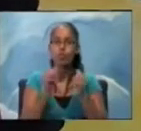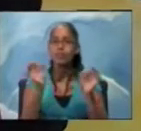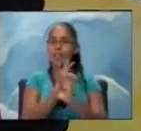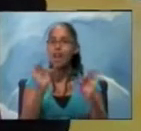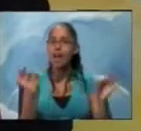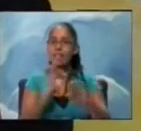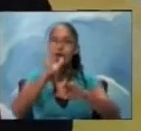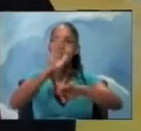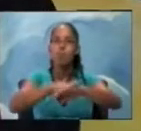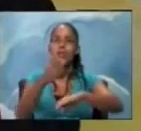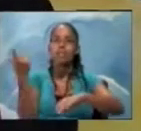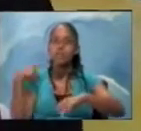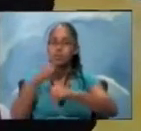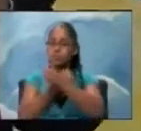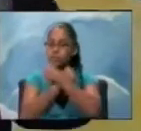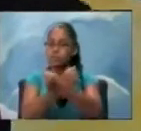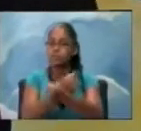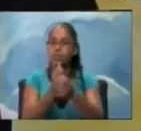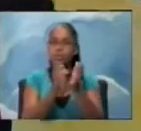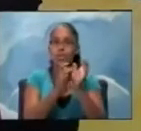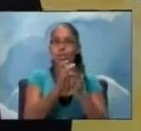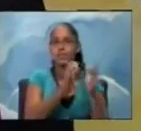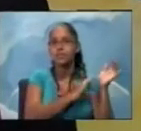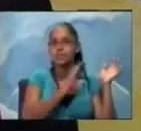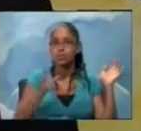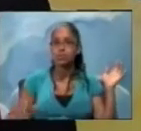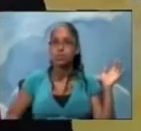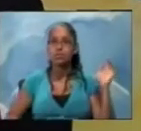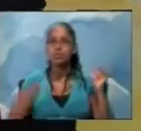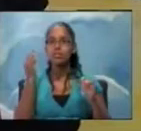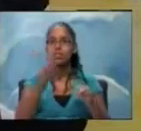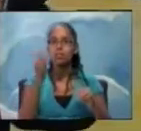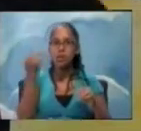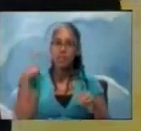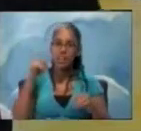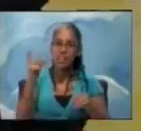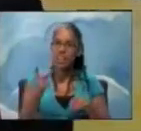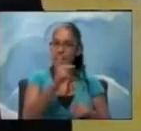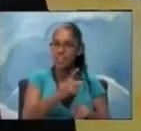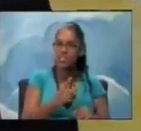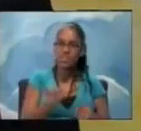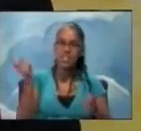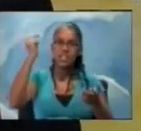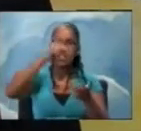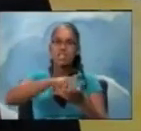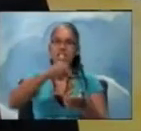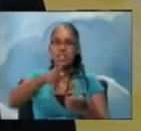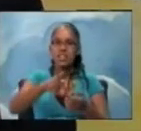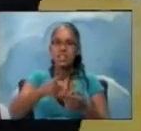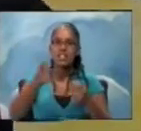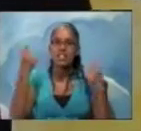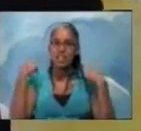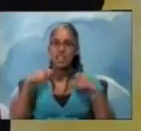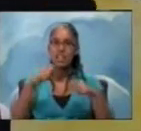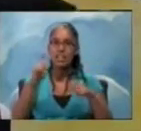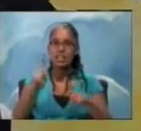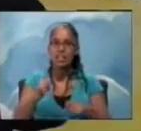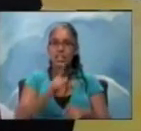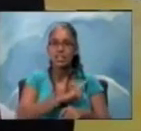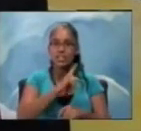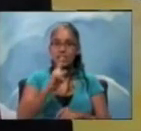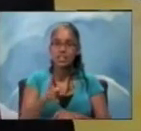tenemos el amor de Jesucristo. Pero siempre va a haber gente opositora que se levantan y tratan de ¿qué? Tratan